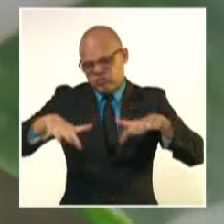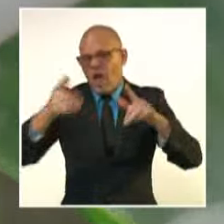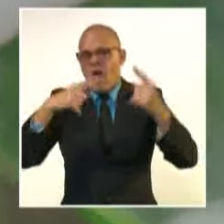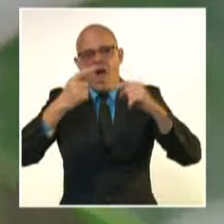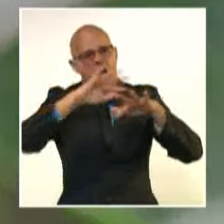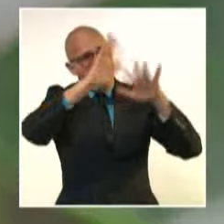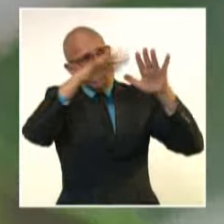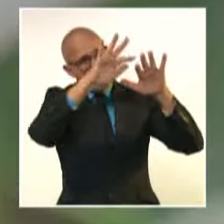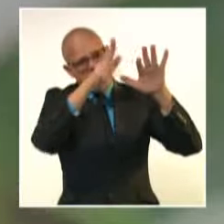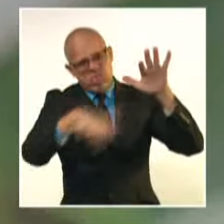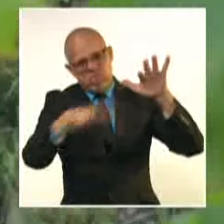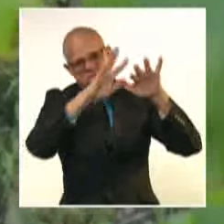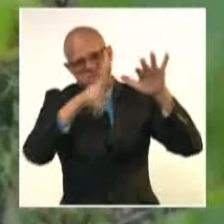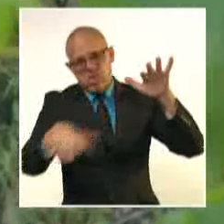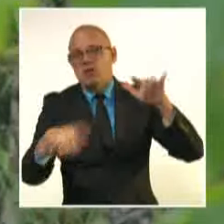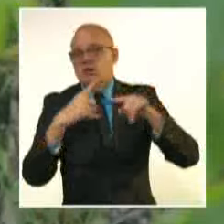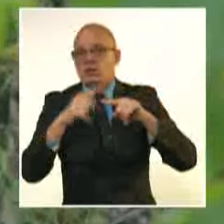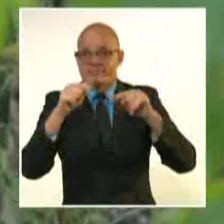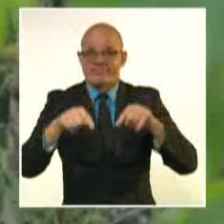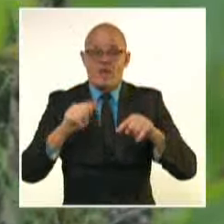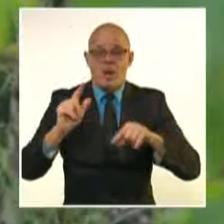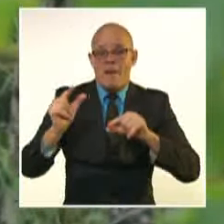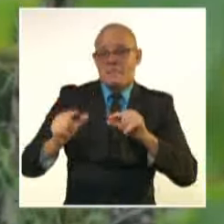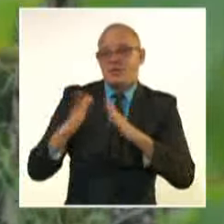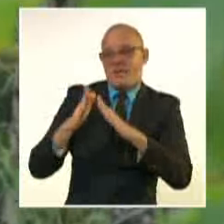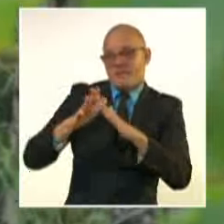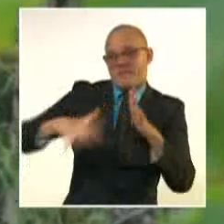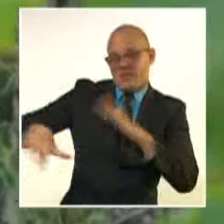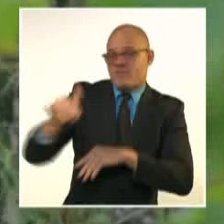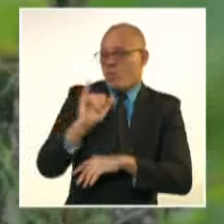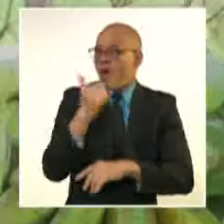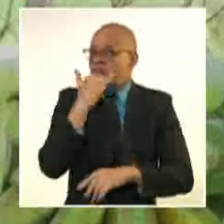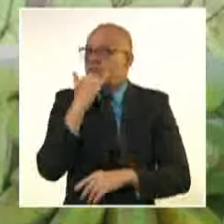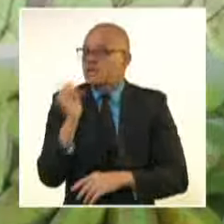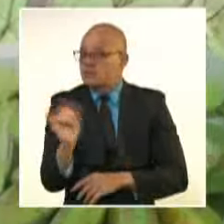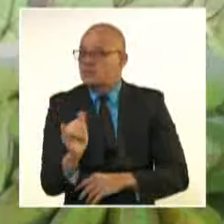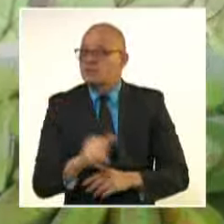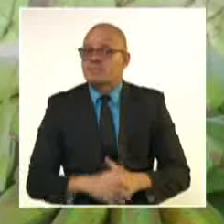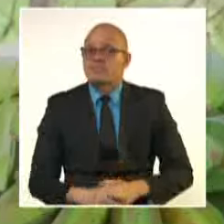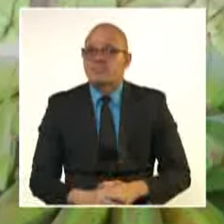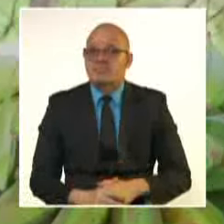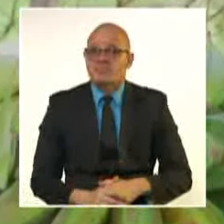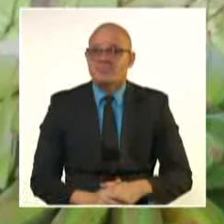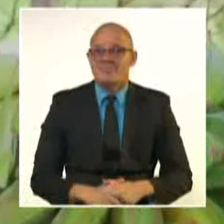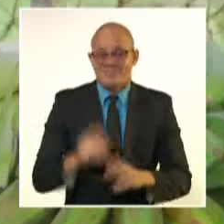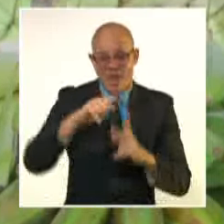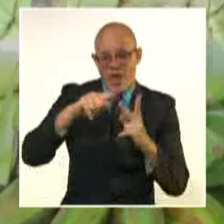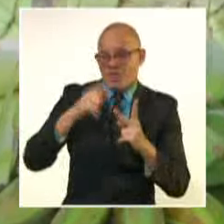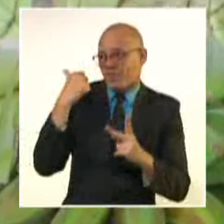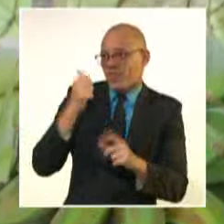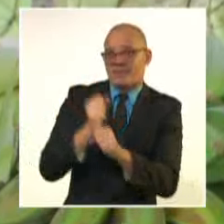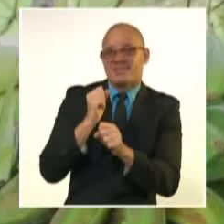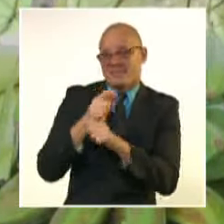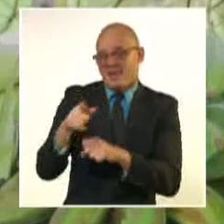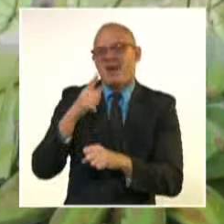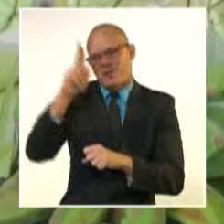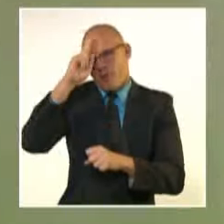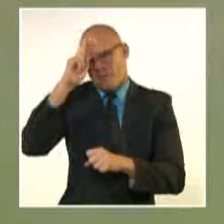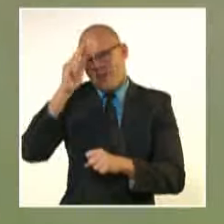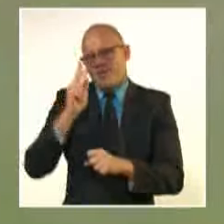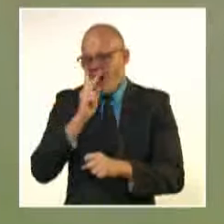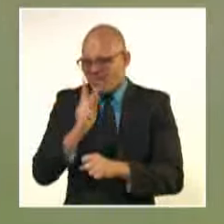Melissa dejó también su marca en los habitantes de esta zona y en la biodiversidad. Esta pareja de veterinarios y permacultores, por